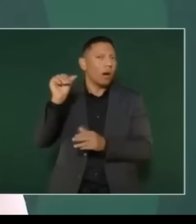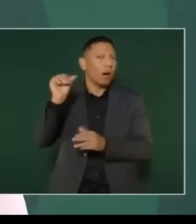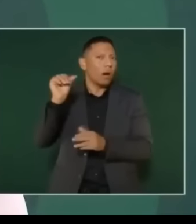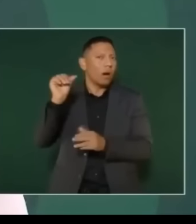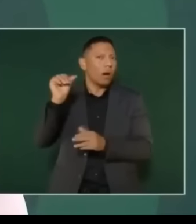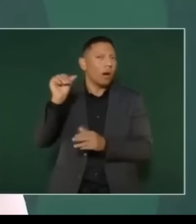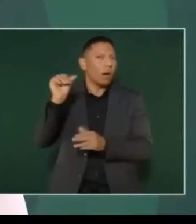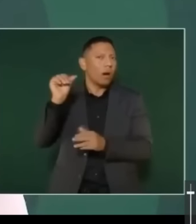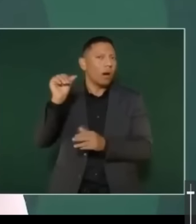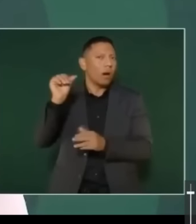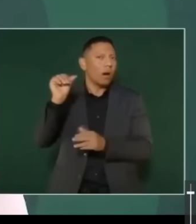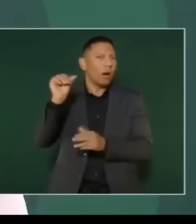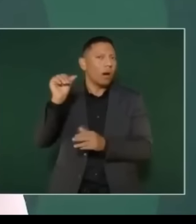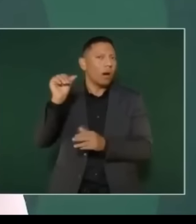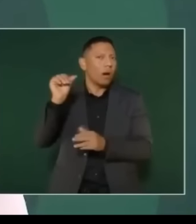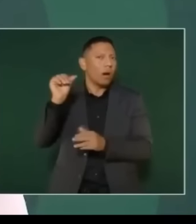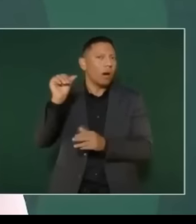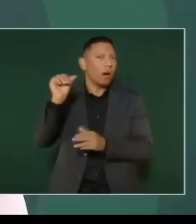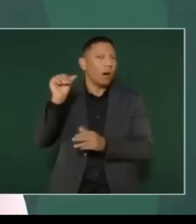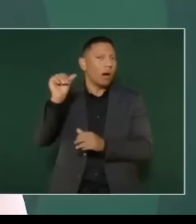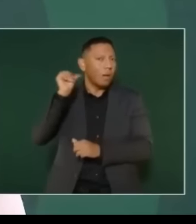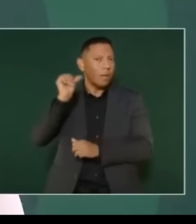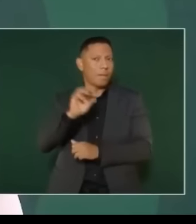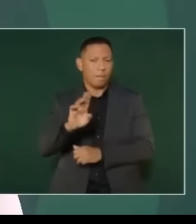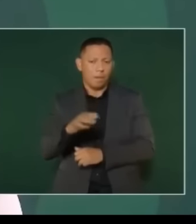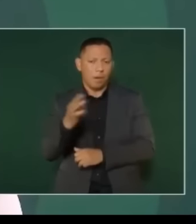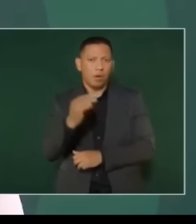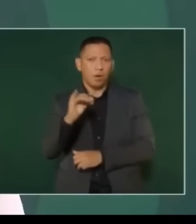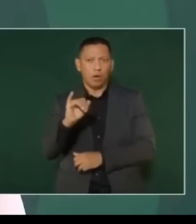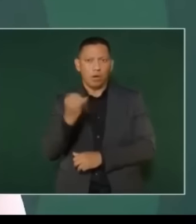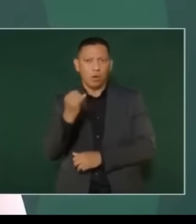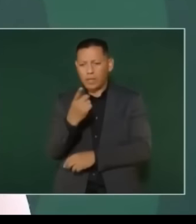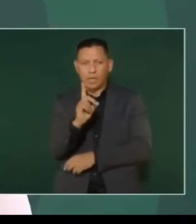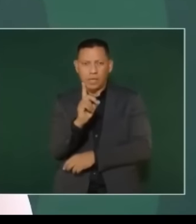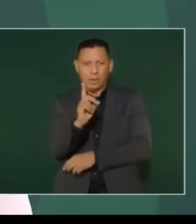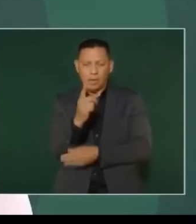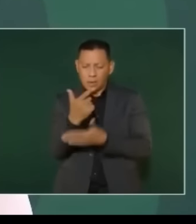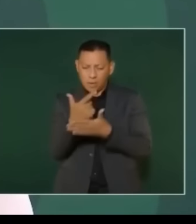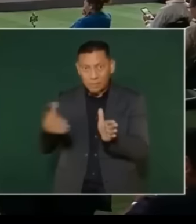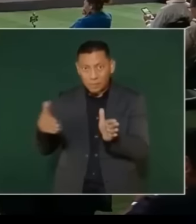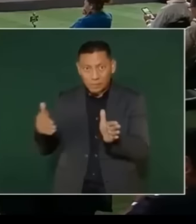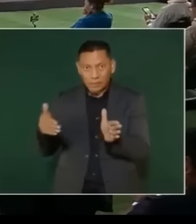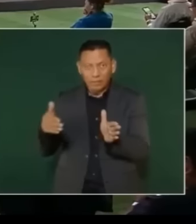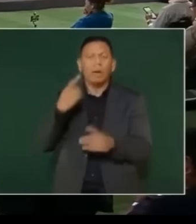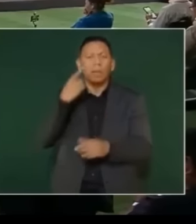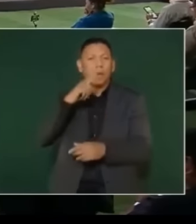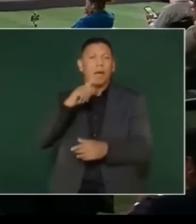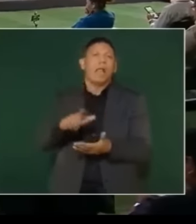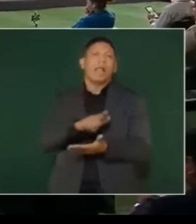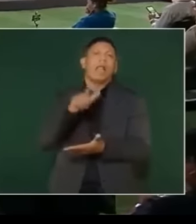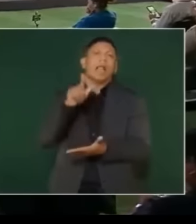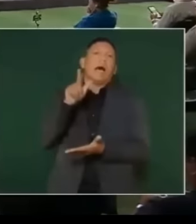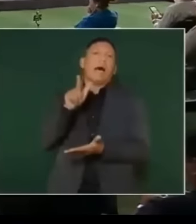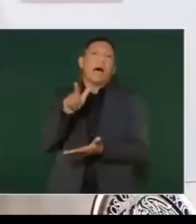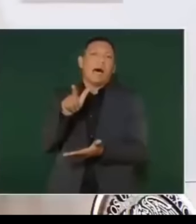que nosotros estamos inventando, amigos y amigas, sino que claramente lo dijo directamente la secretaria